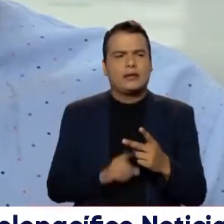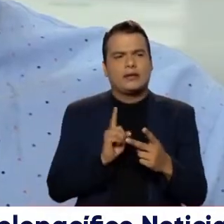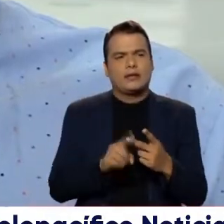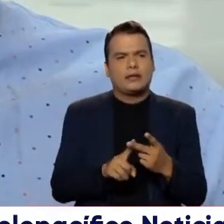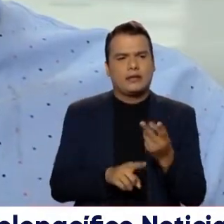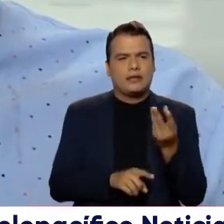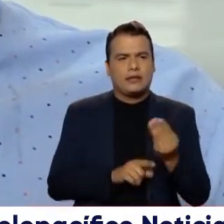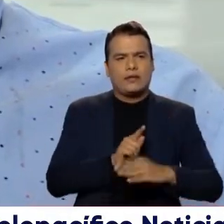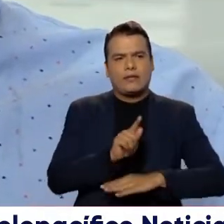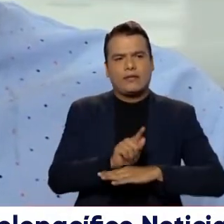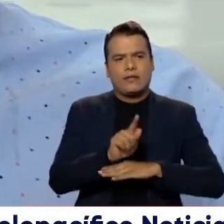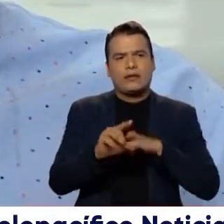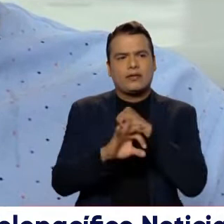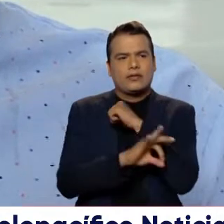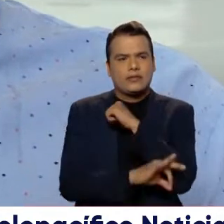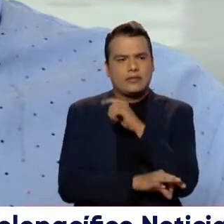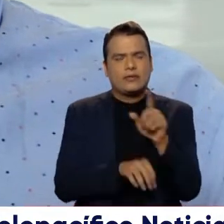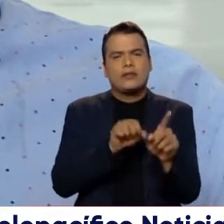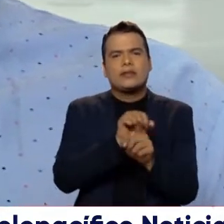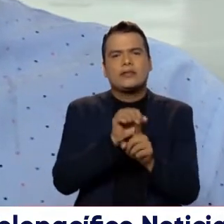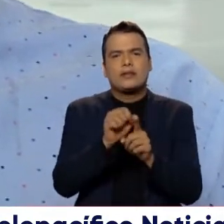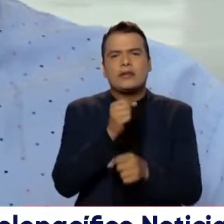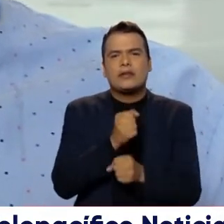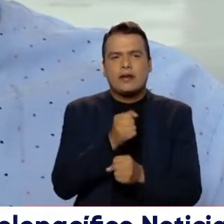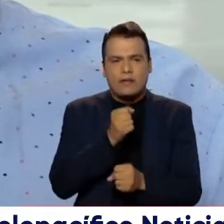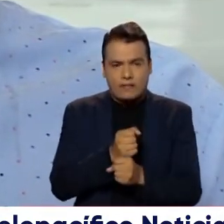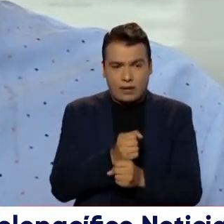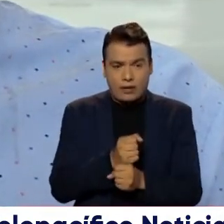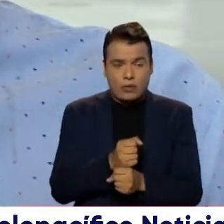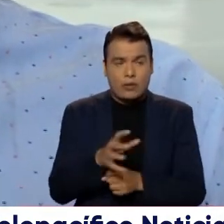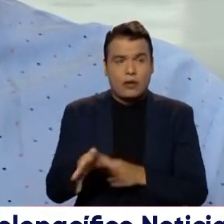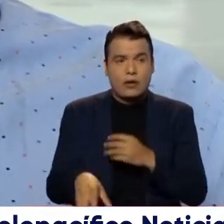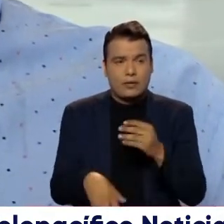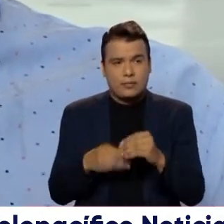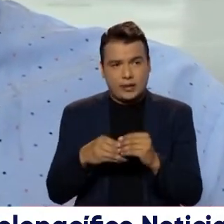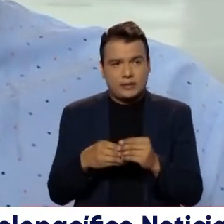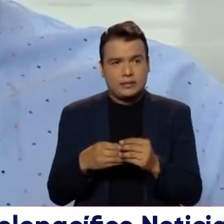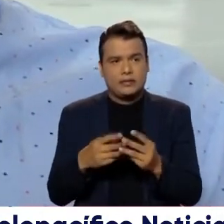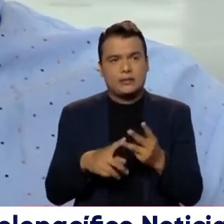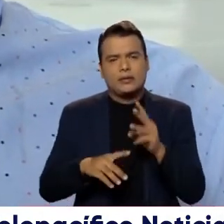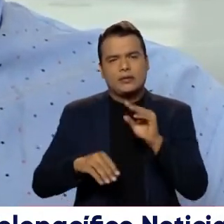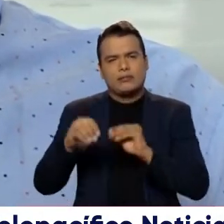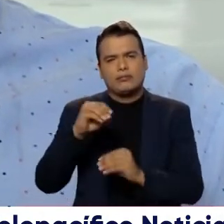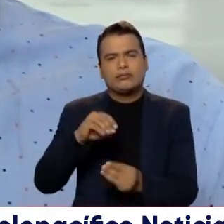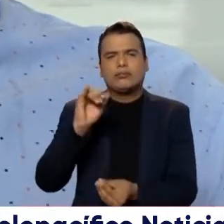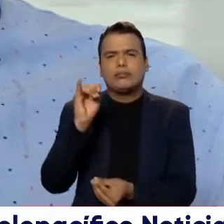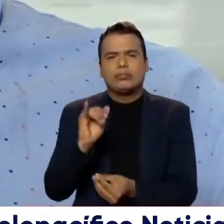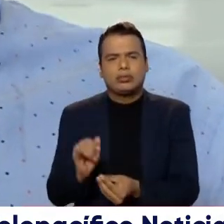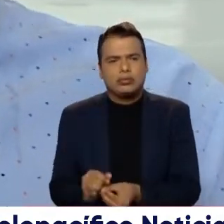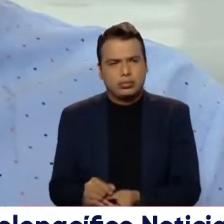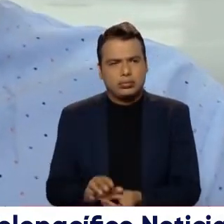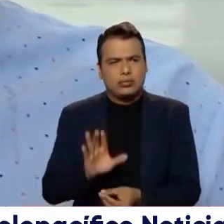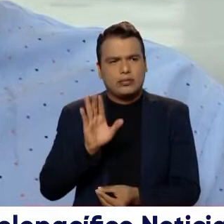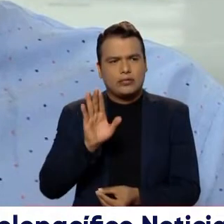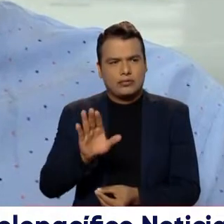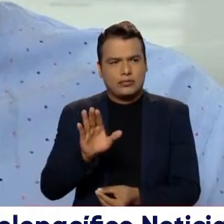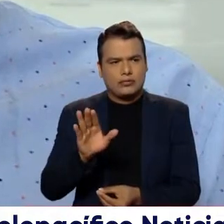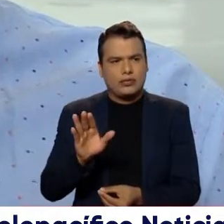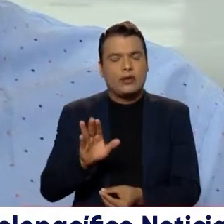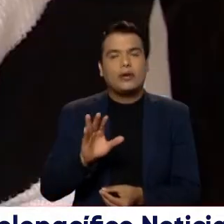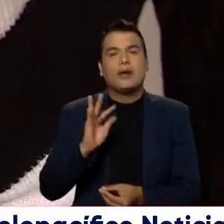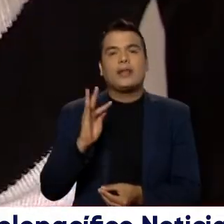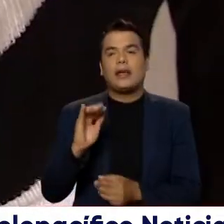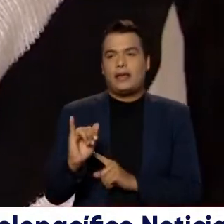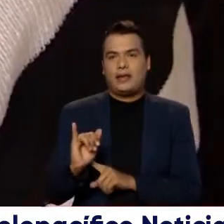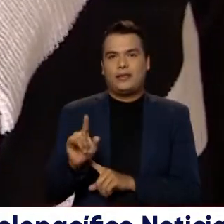de psicología, de trabajo social y todo lo que es diseño gráfico e inteligencia